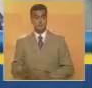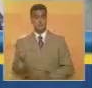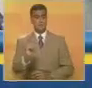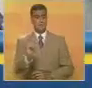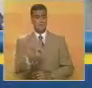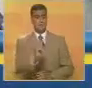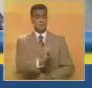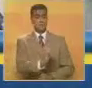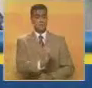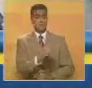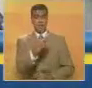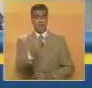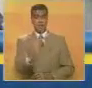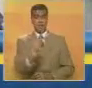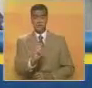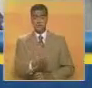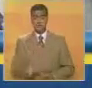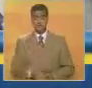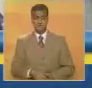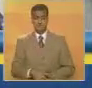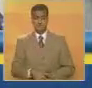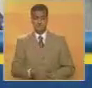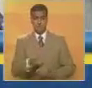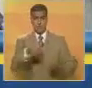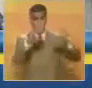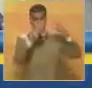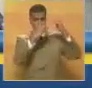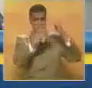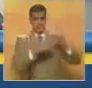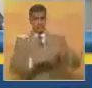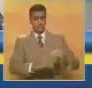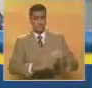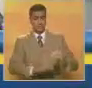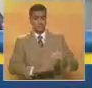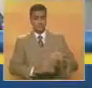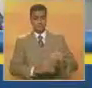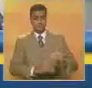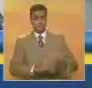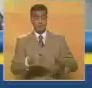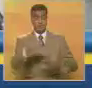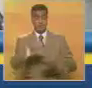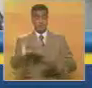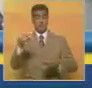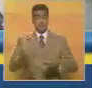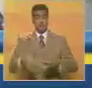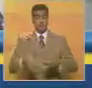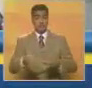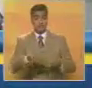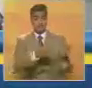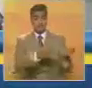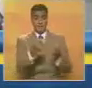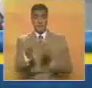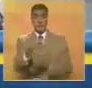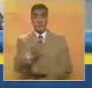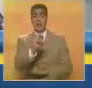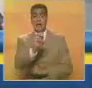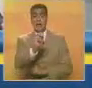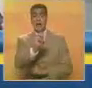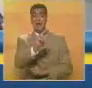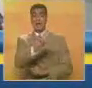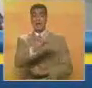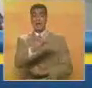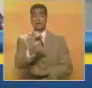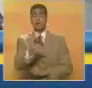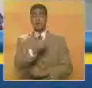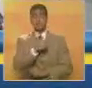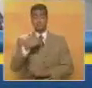mensualmente, bimensualmente, un índice, se va a llamar Índice Nacional de Oferta Anauco. Allí nosotros